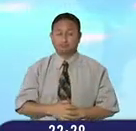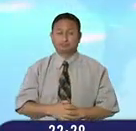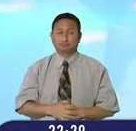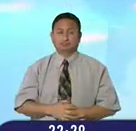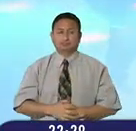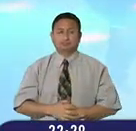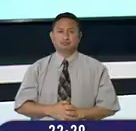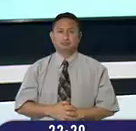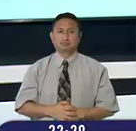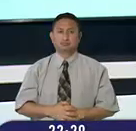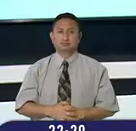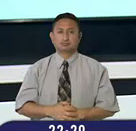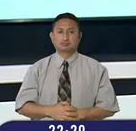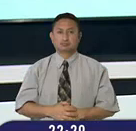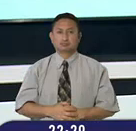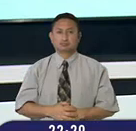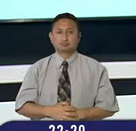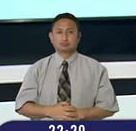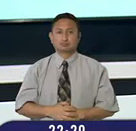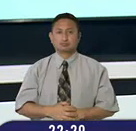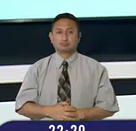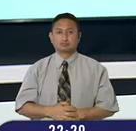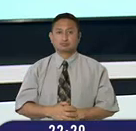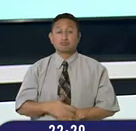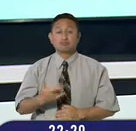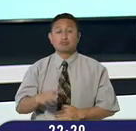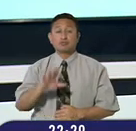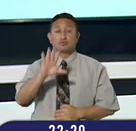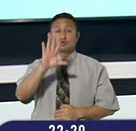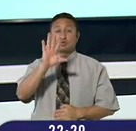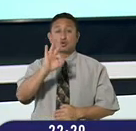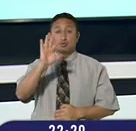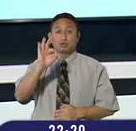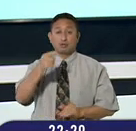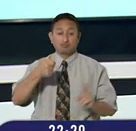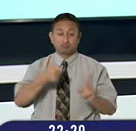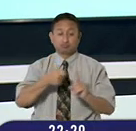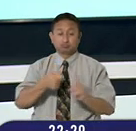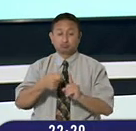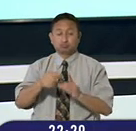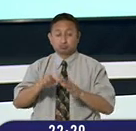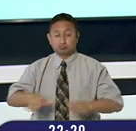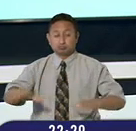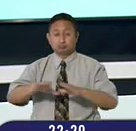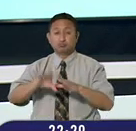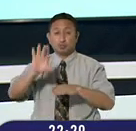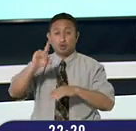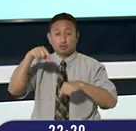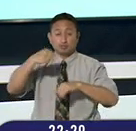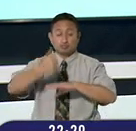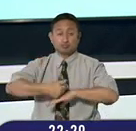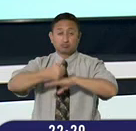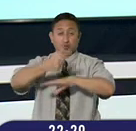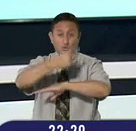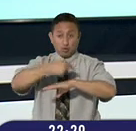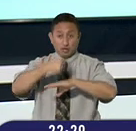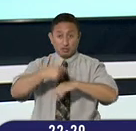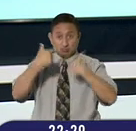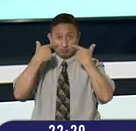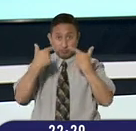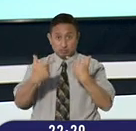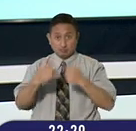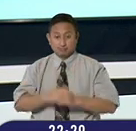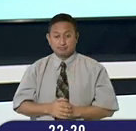Iván Casamen. El cometimiento de 99 asesinatos en un mes en la zona 8 alerta a las autoridades y